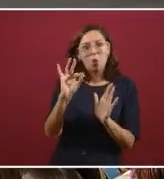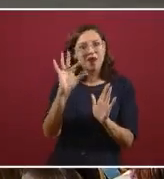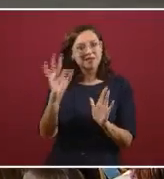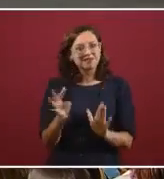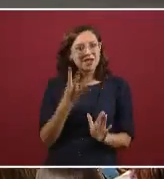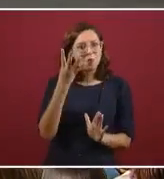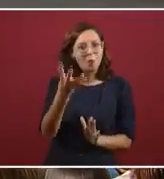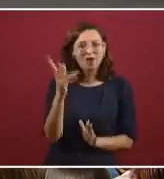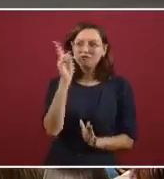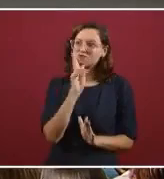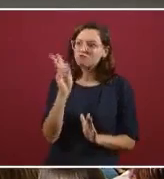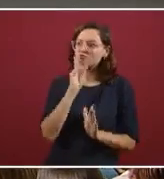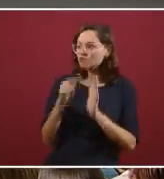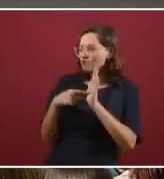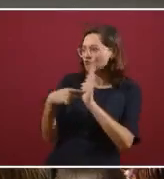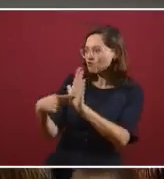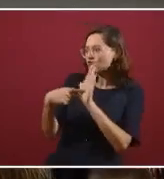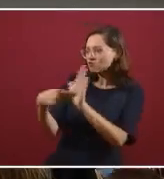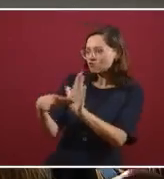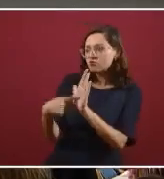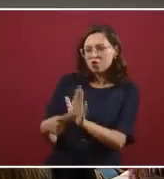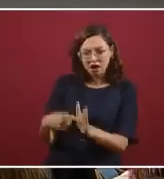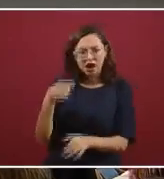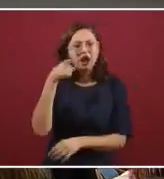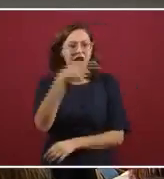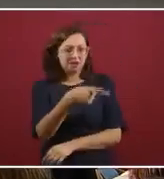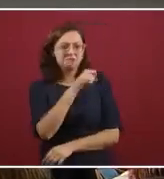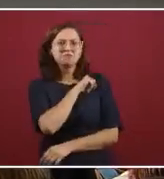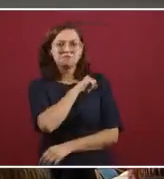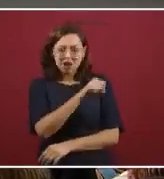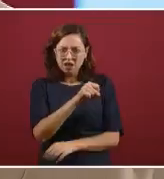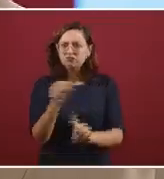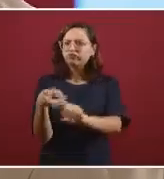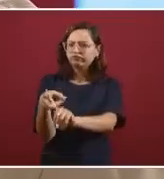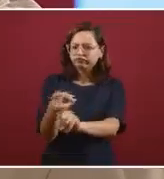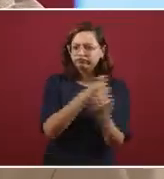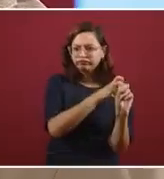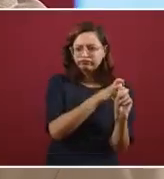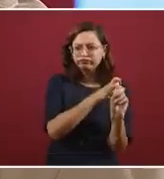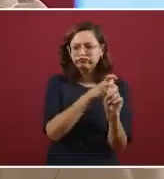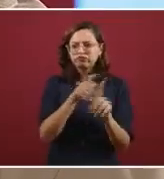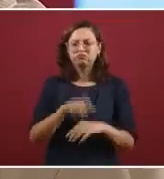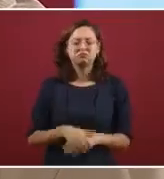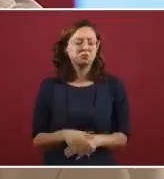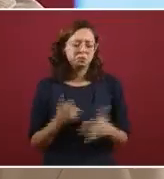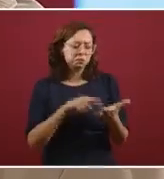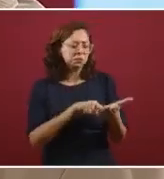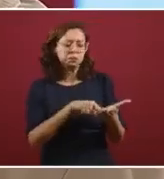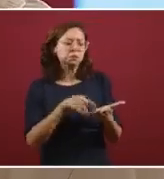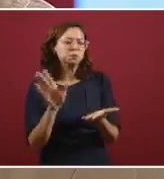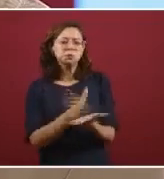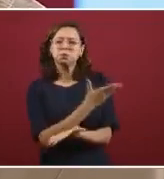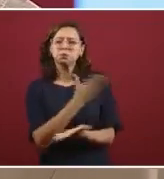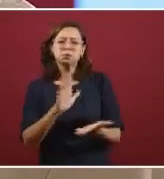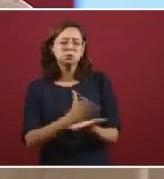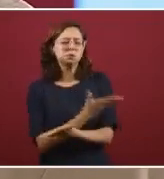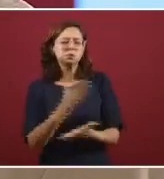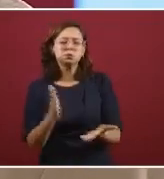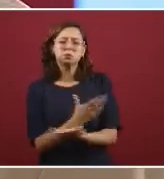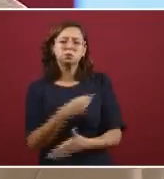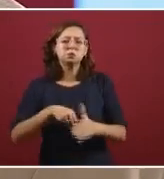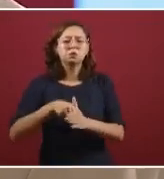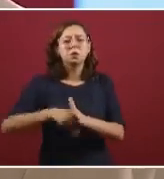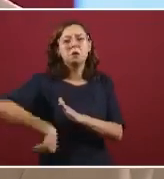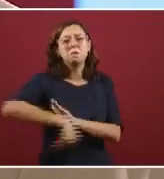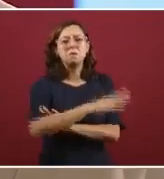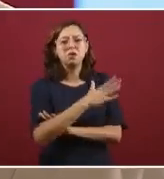Astudillo que buscaban acreditar el delito de secuestro, se circunscribió